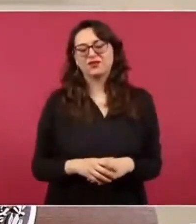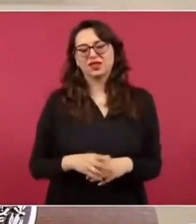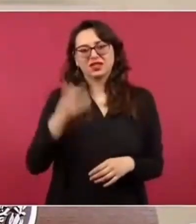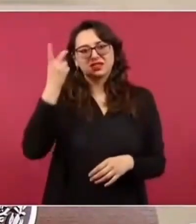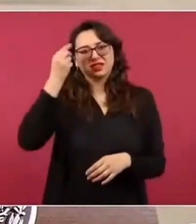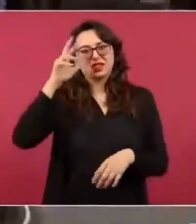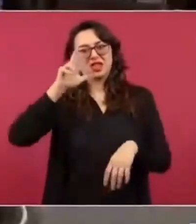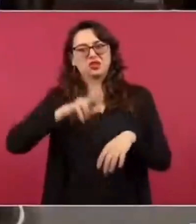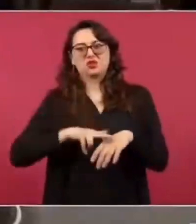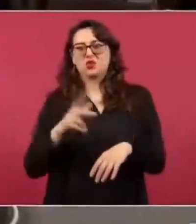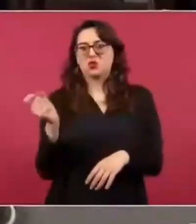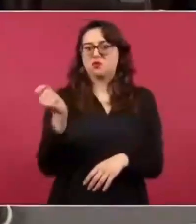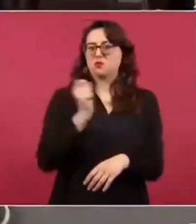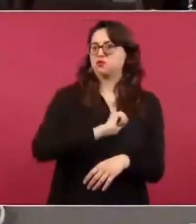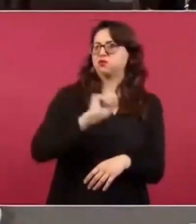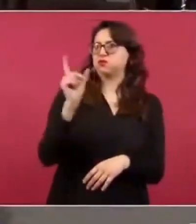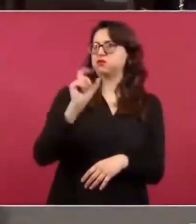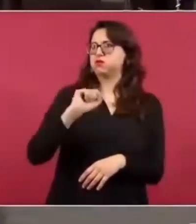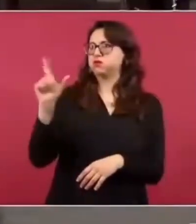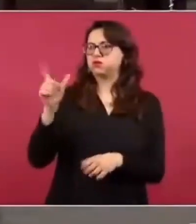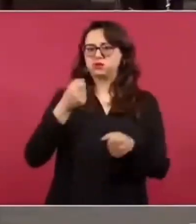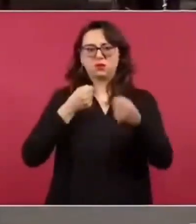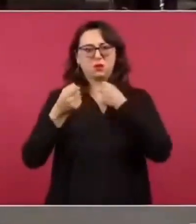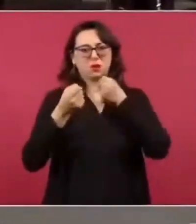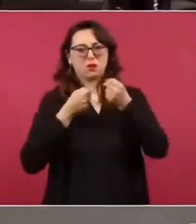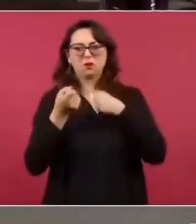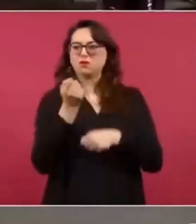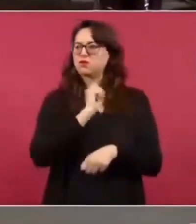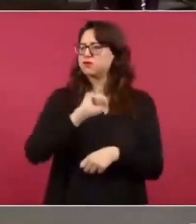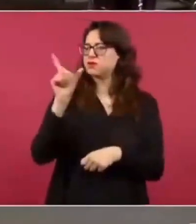afamados periodistas.